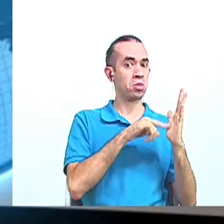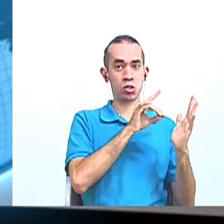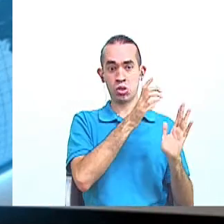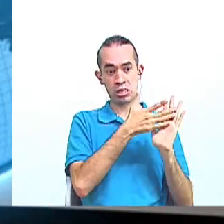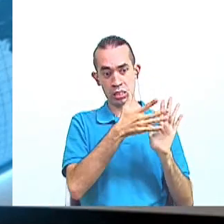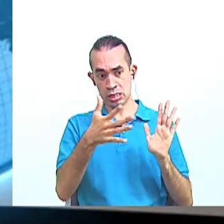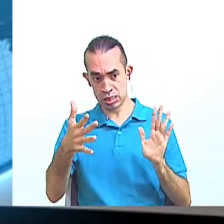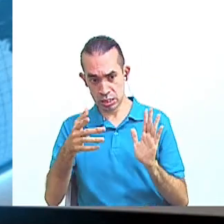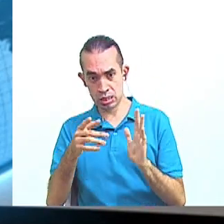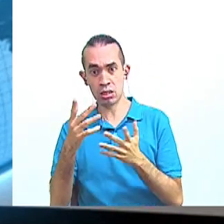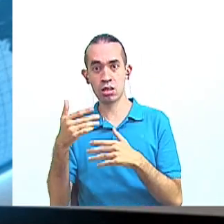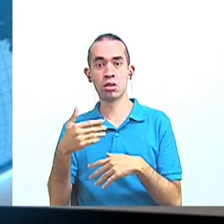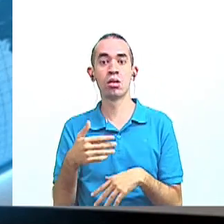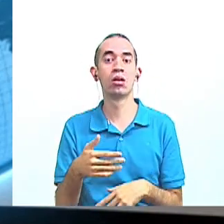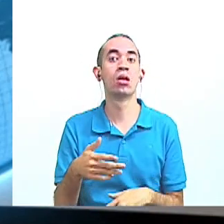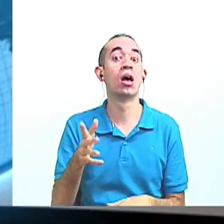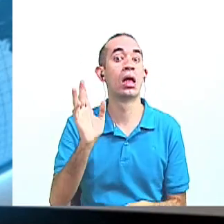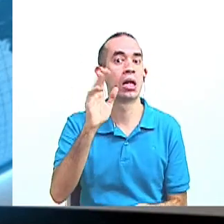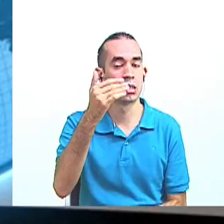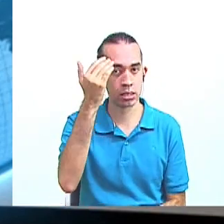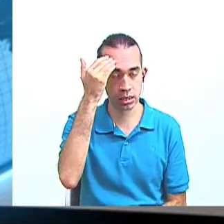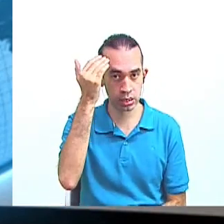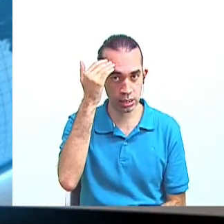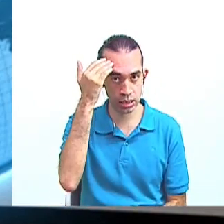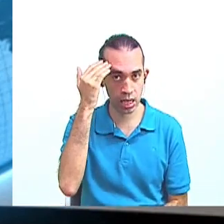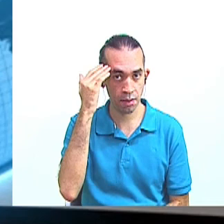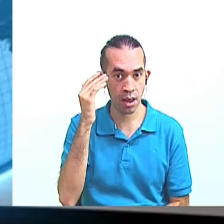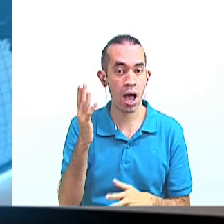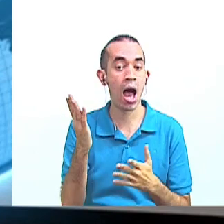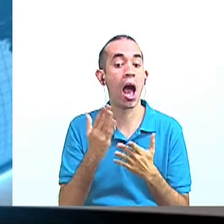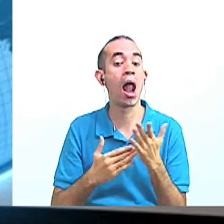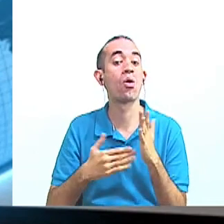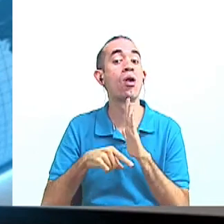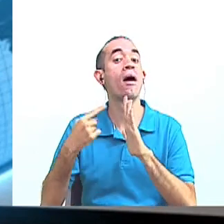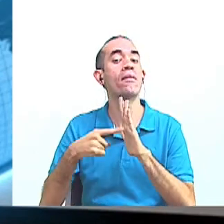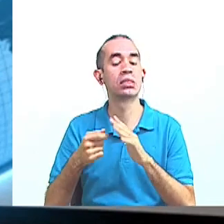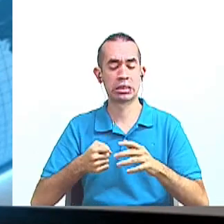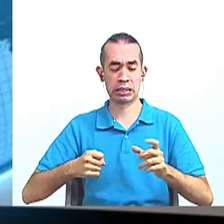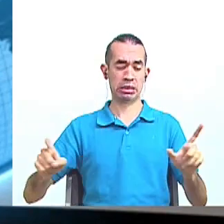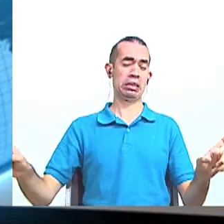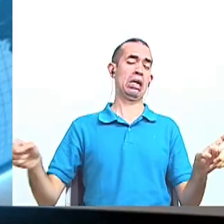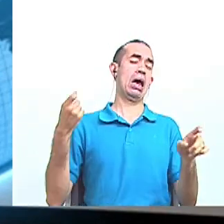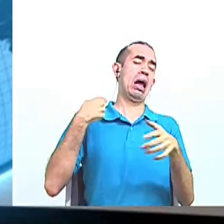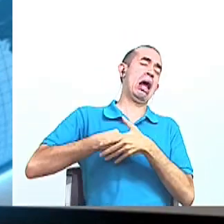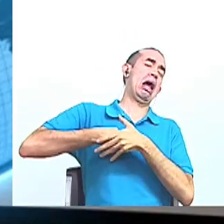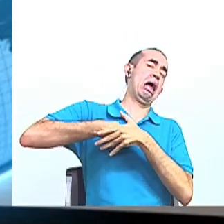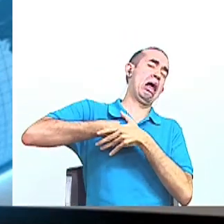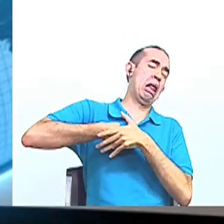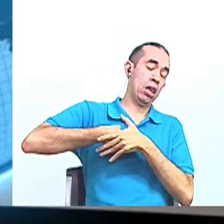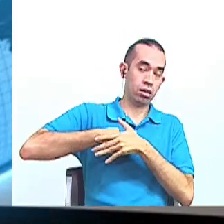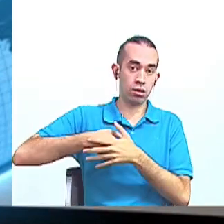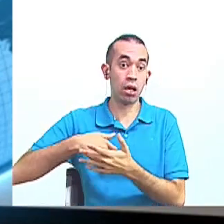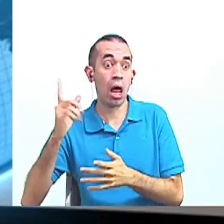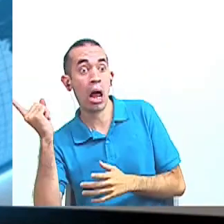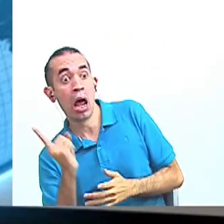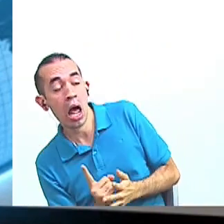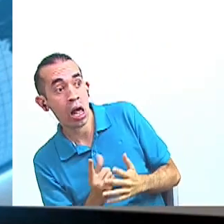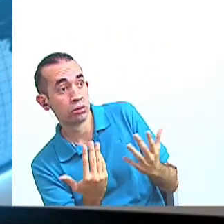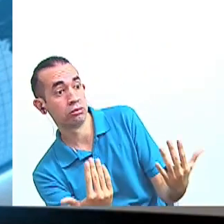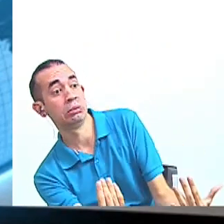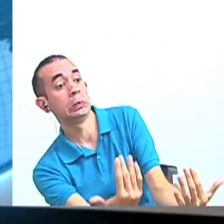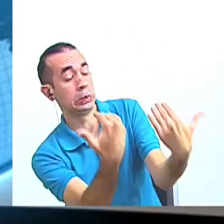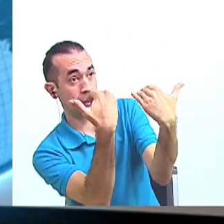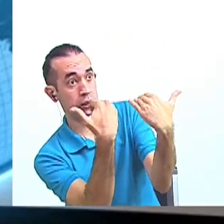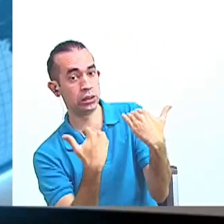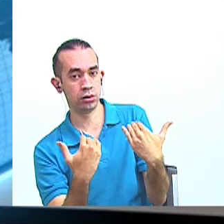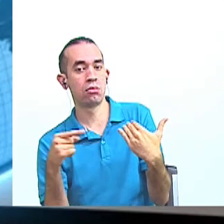cuando había posibilidades, la atención y el auxilio de una partera, de una persona que no